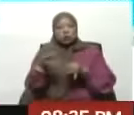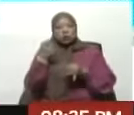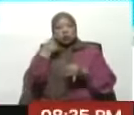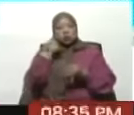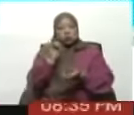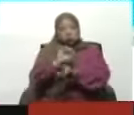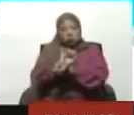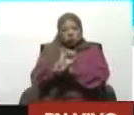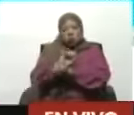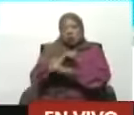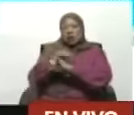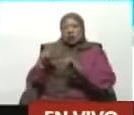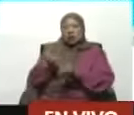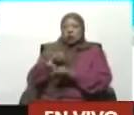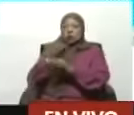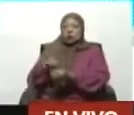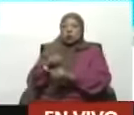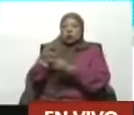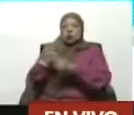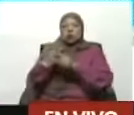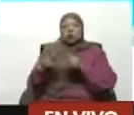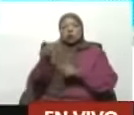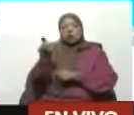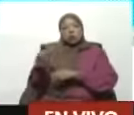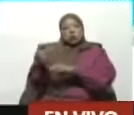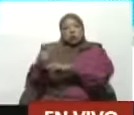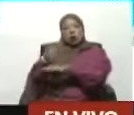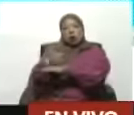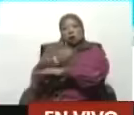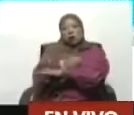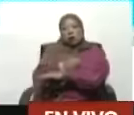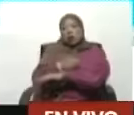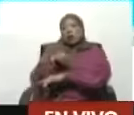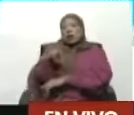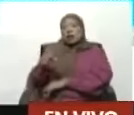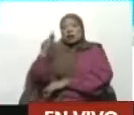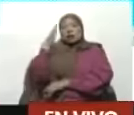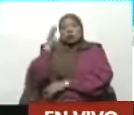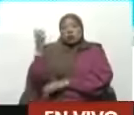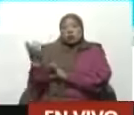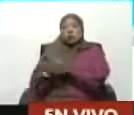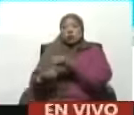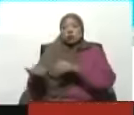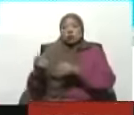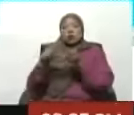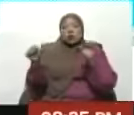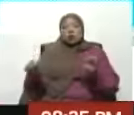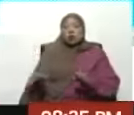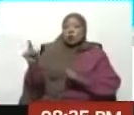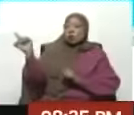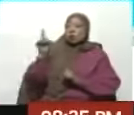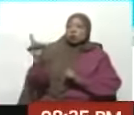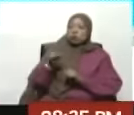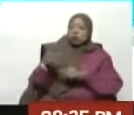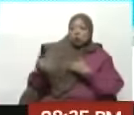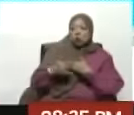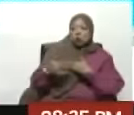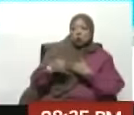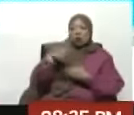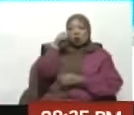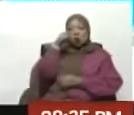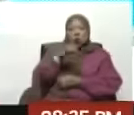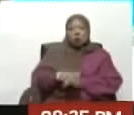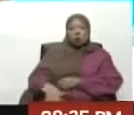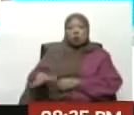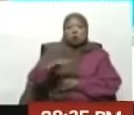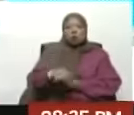convictos y confesos varios autores materiales de estos ataques al sistema eléctrico contra el pueblo.